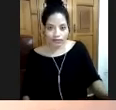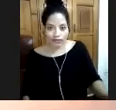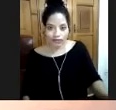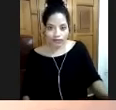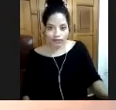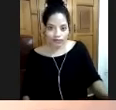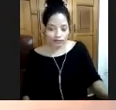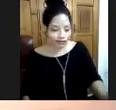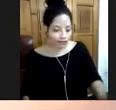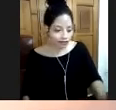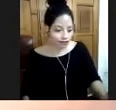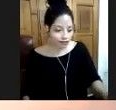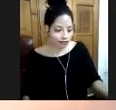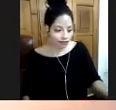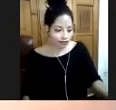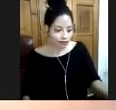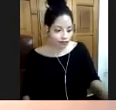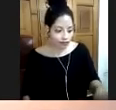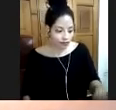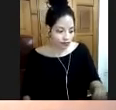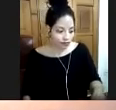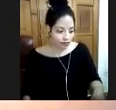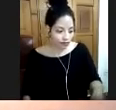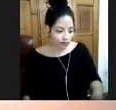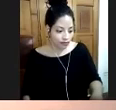si no pensamos en una solución ahorita, van a afectar